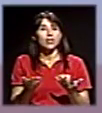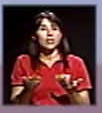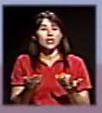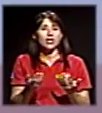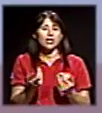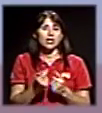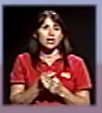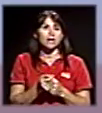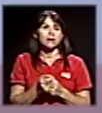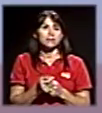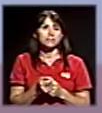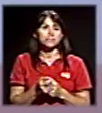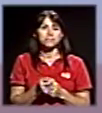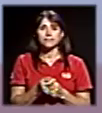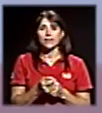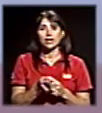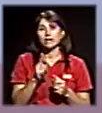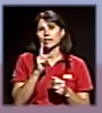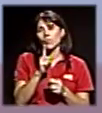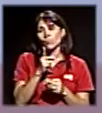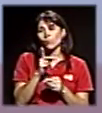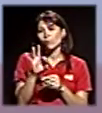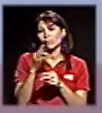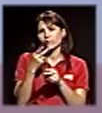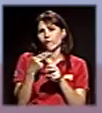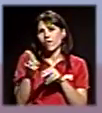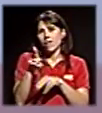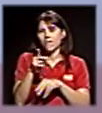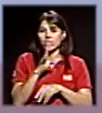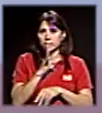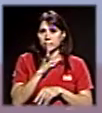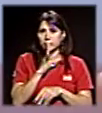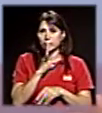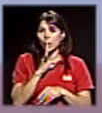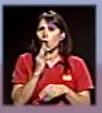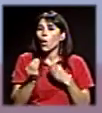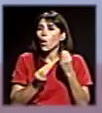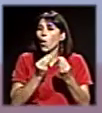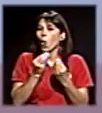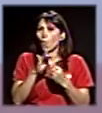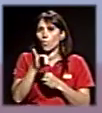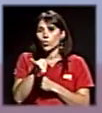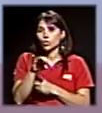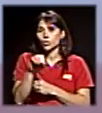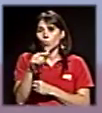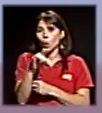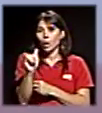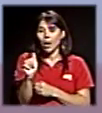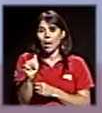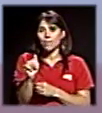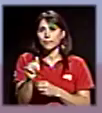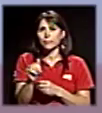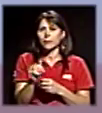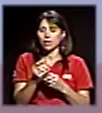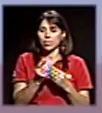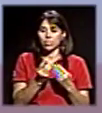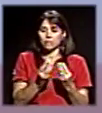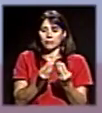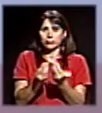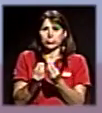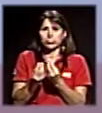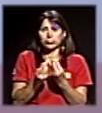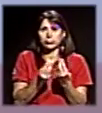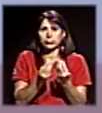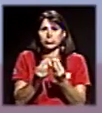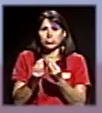muy muy muy brevemente cómo el yoga eh produce una cantidad de químicos que al final